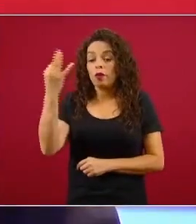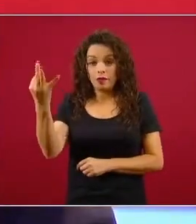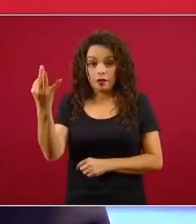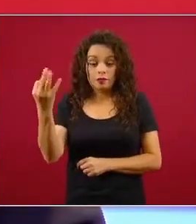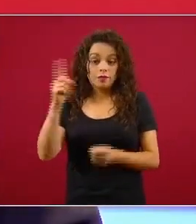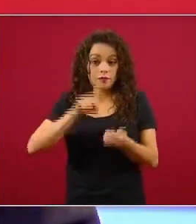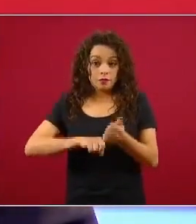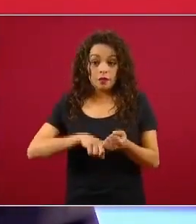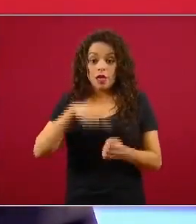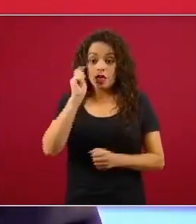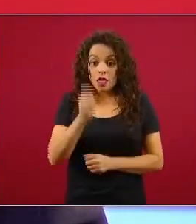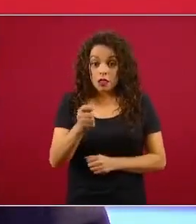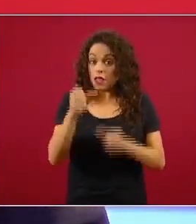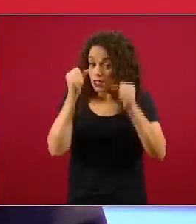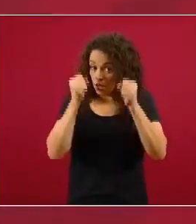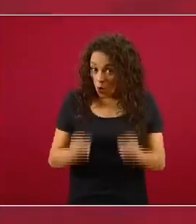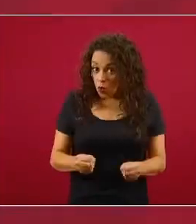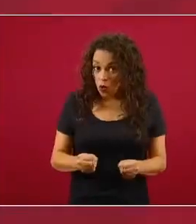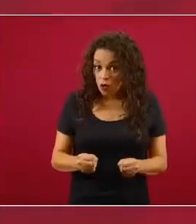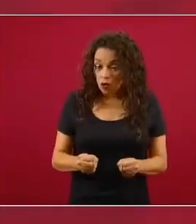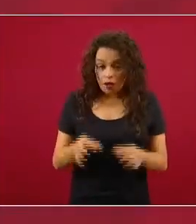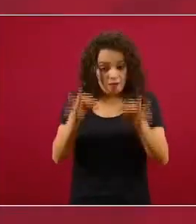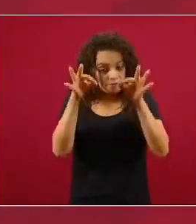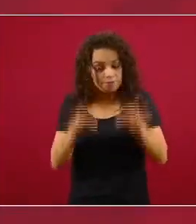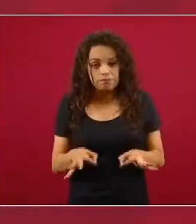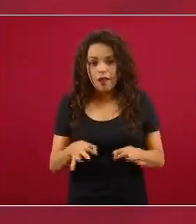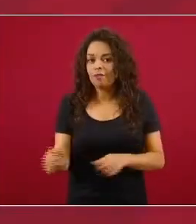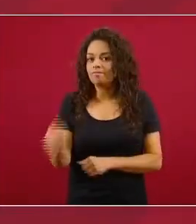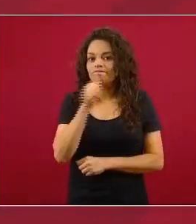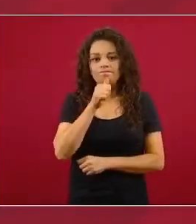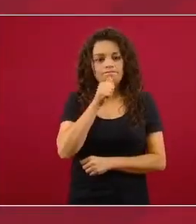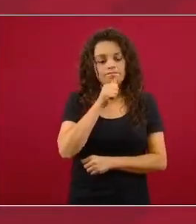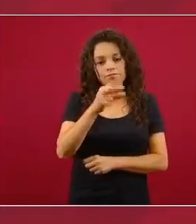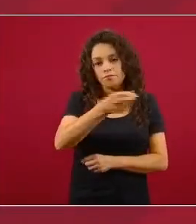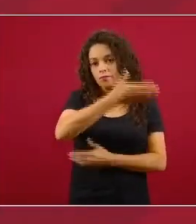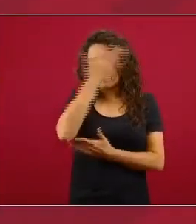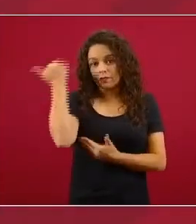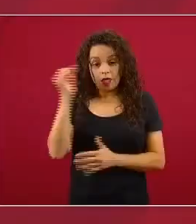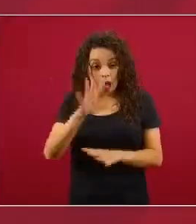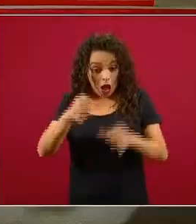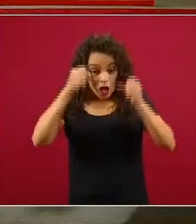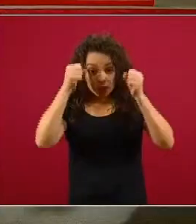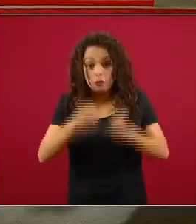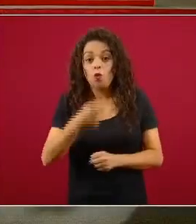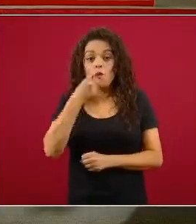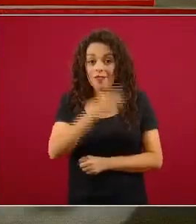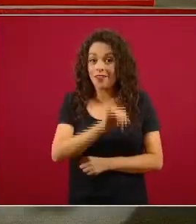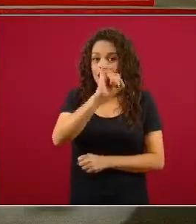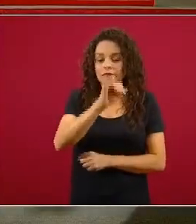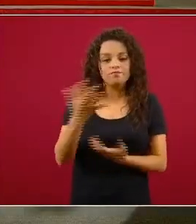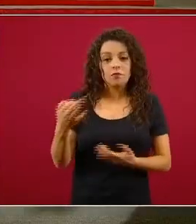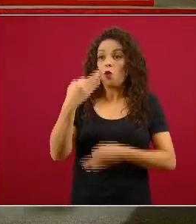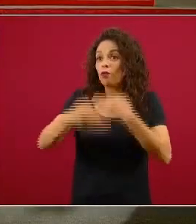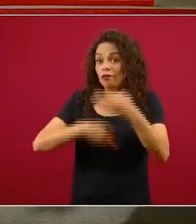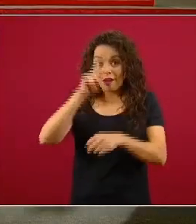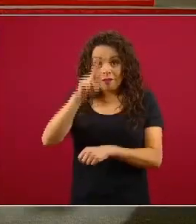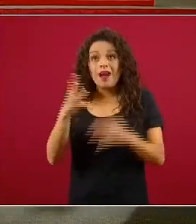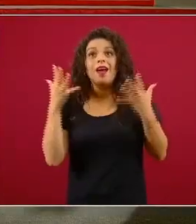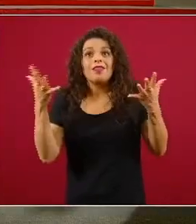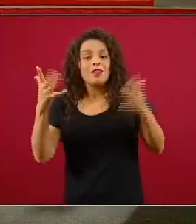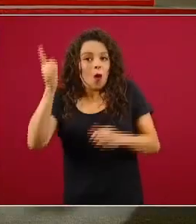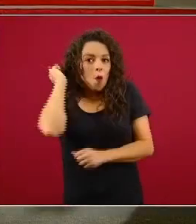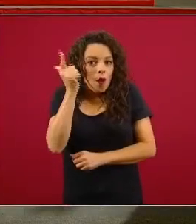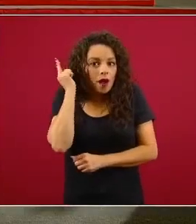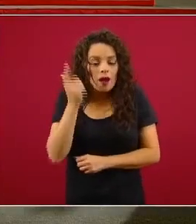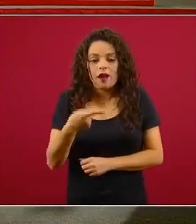producto seguro y eficaz. No hay manera de garantizarlo. Todos deseamos que así sea. Hoy se